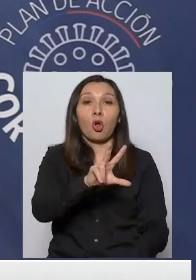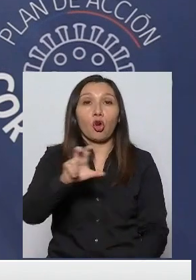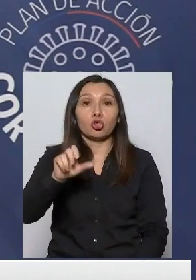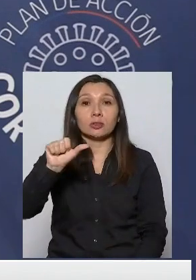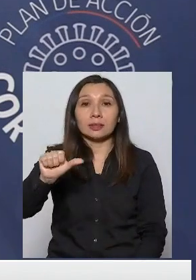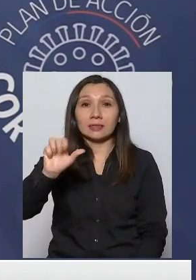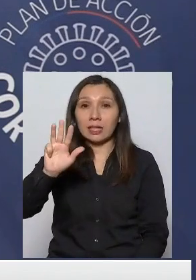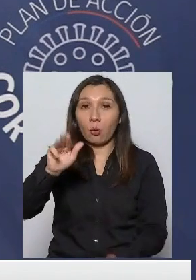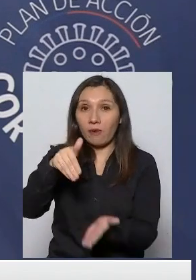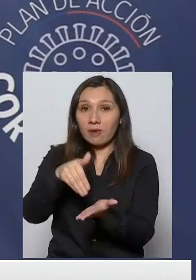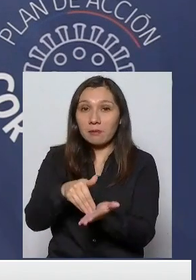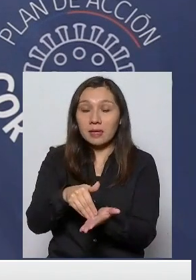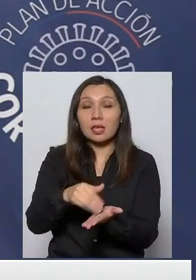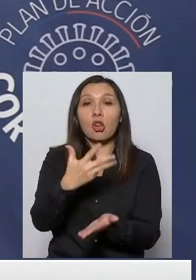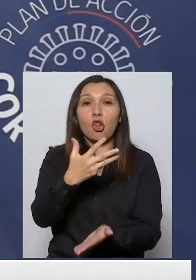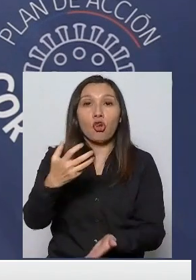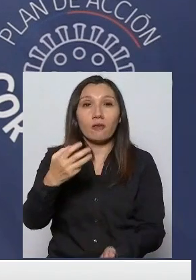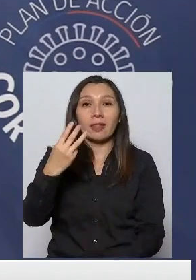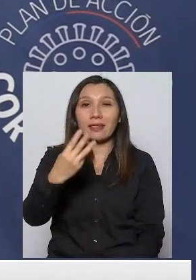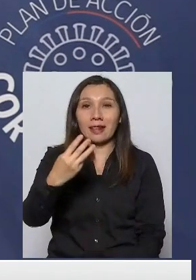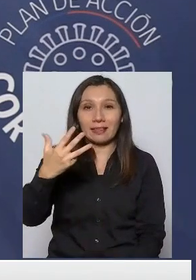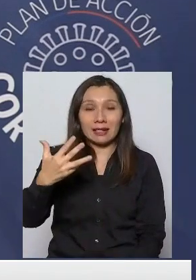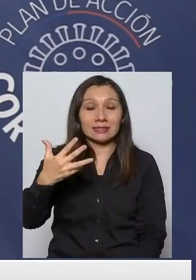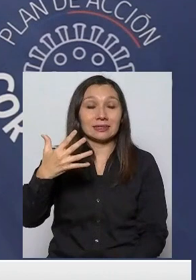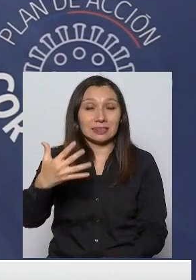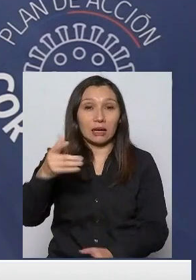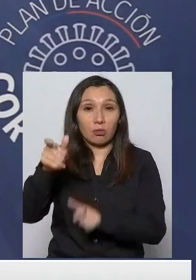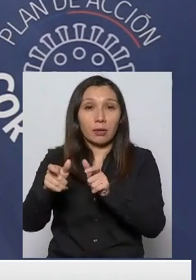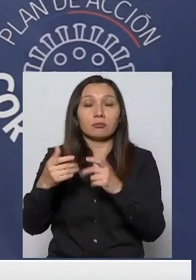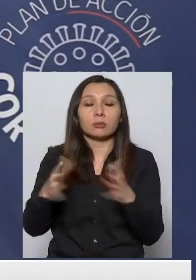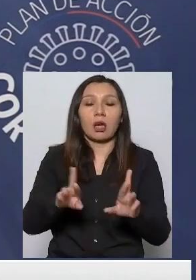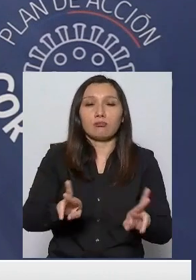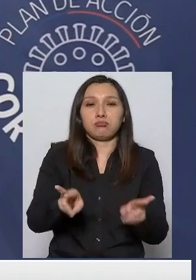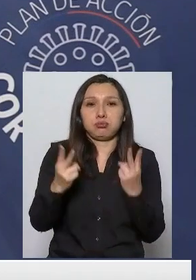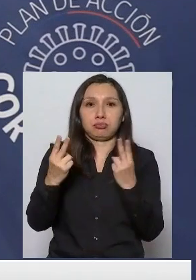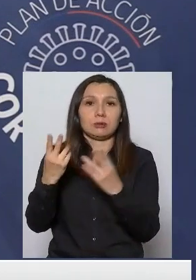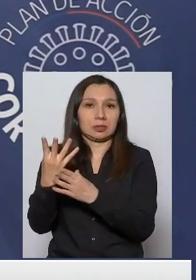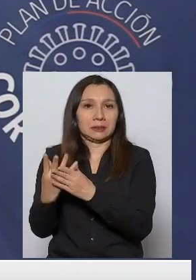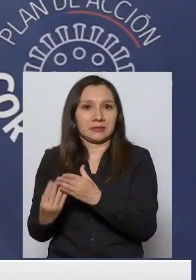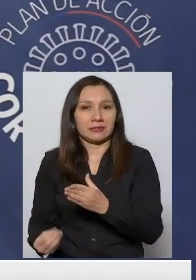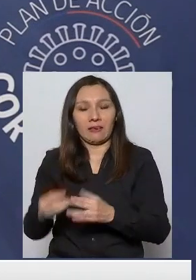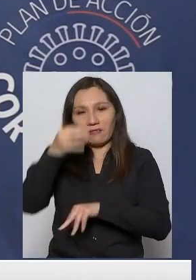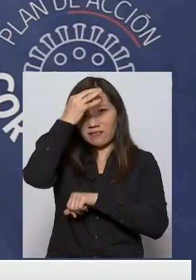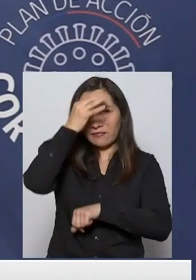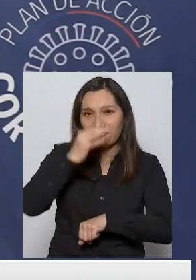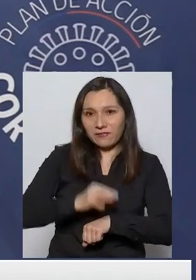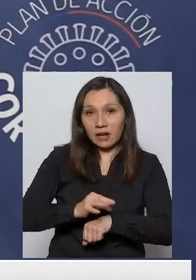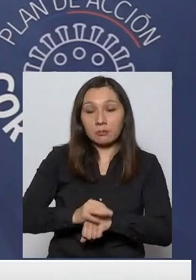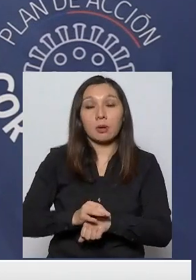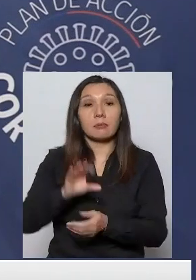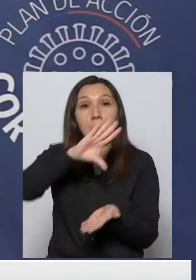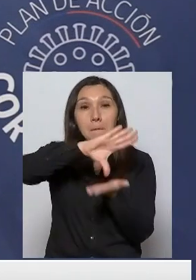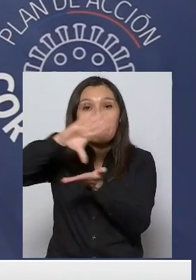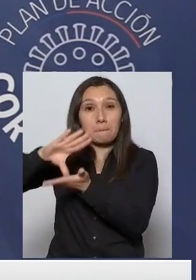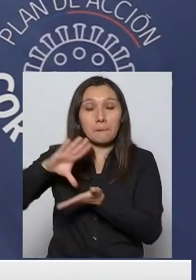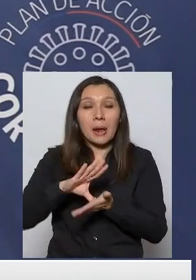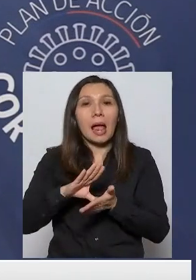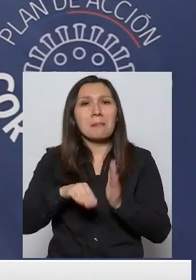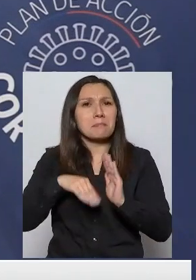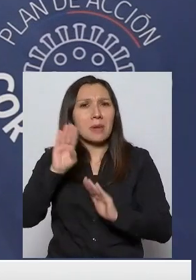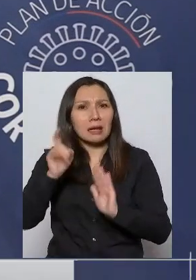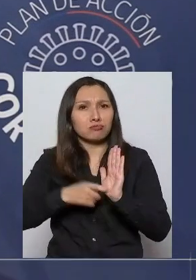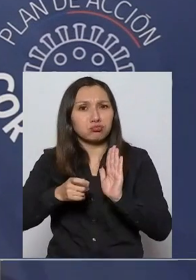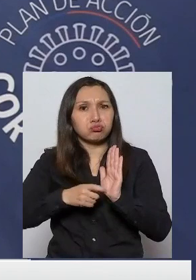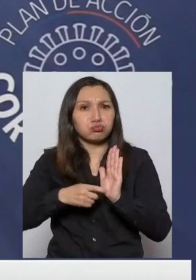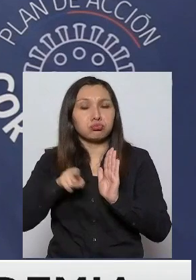869 1935 se han recuperado de la enfermedad los países que presentan el mayor